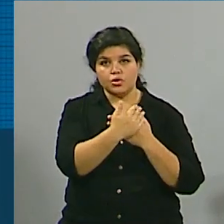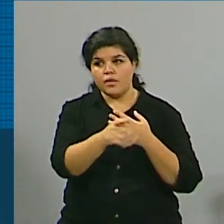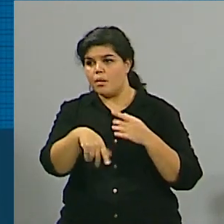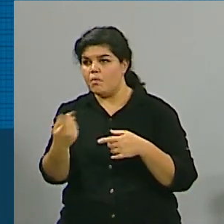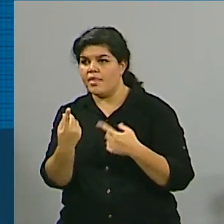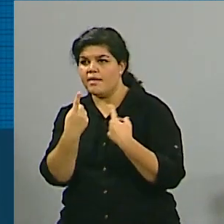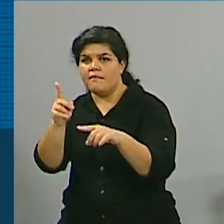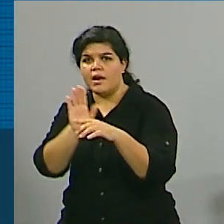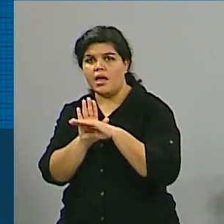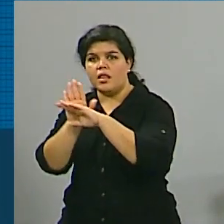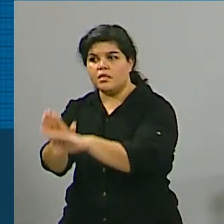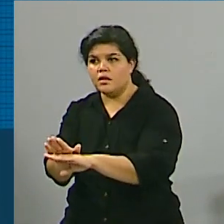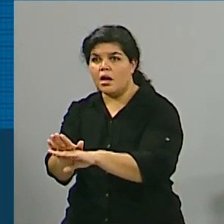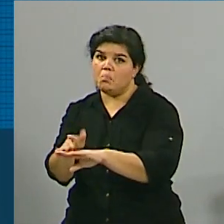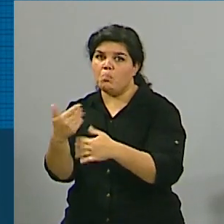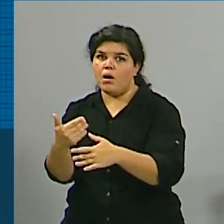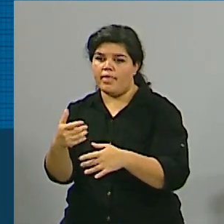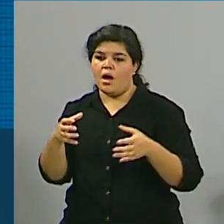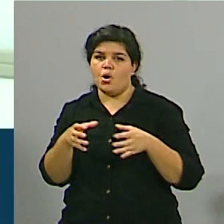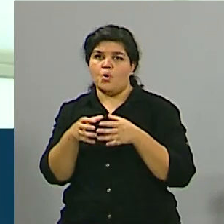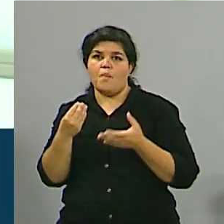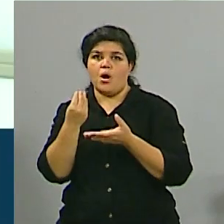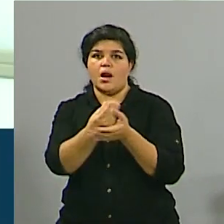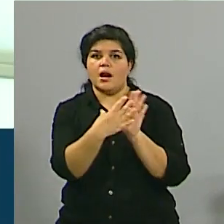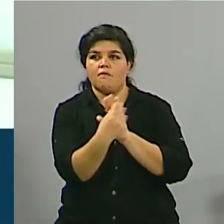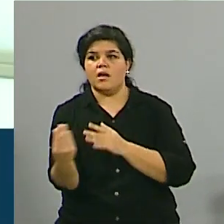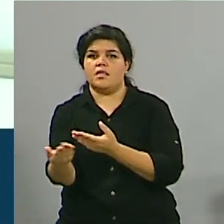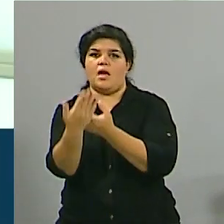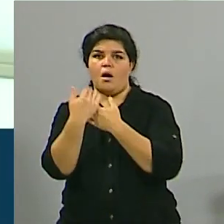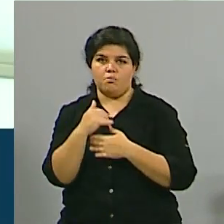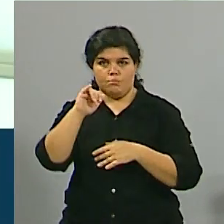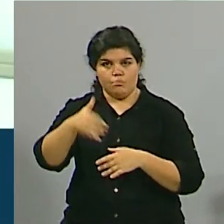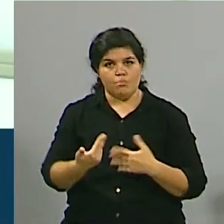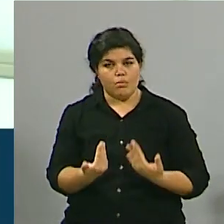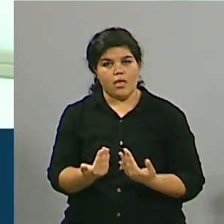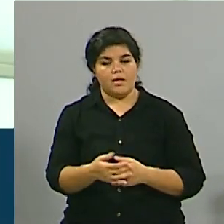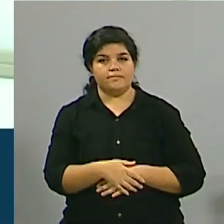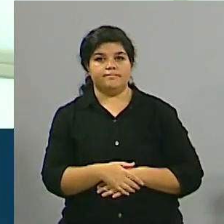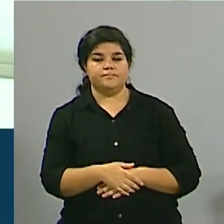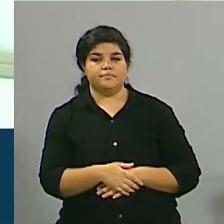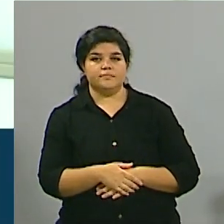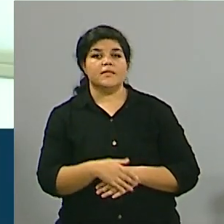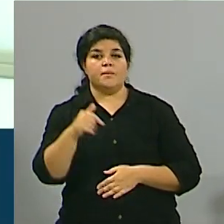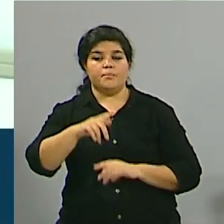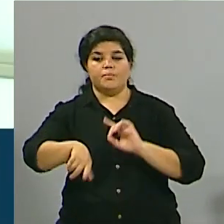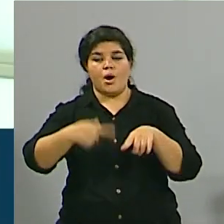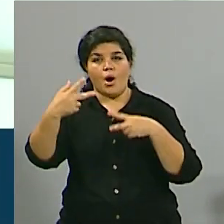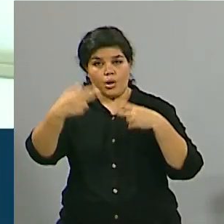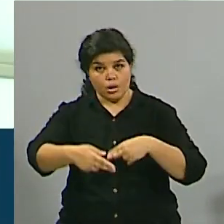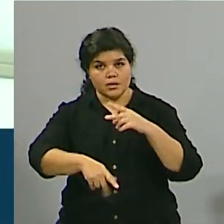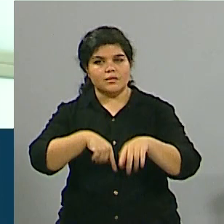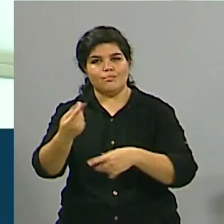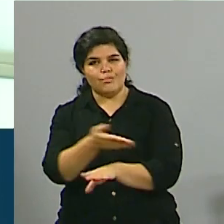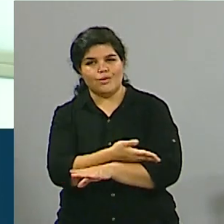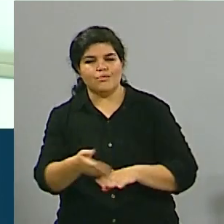más posibilidad de cooptar esos votos. Facundo, nos vamos a ir a una pausa, enseguida regresamos y seguimos hablando un poco de cuál es la sensación que